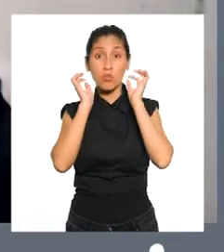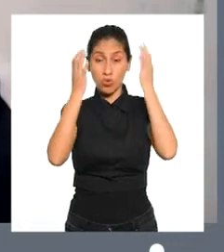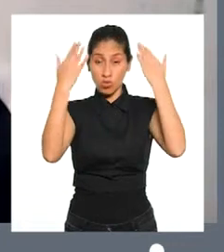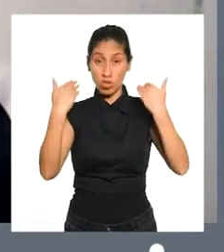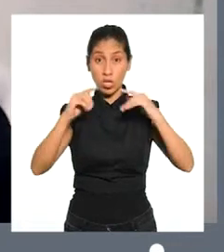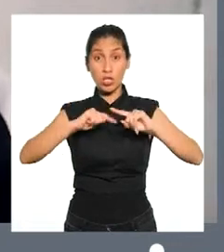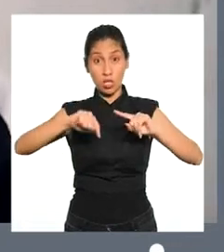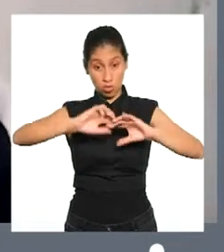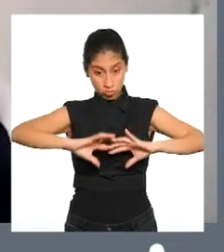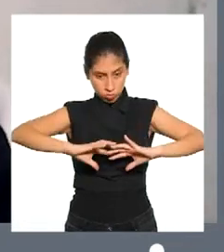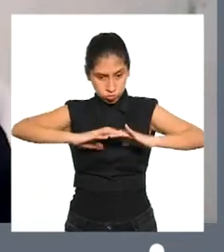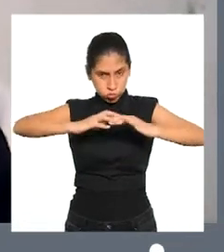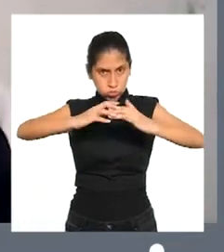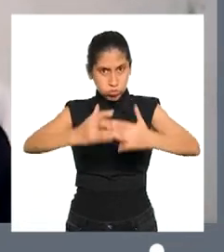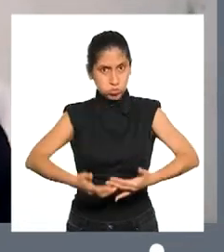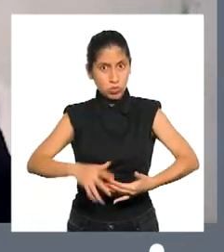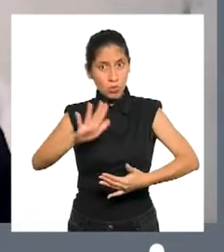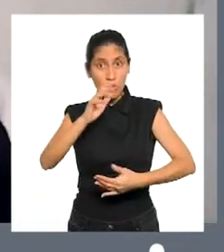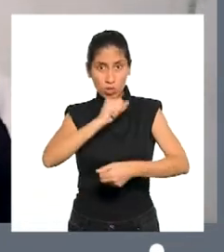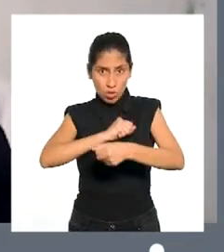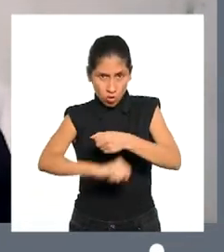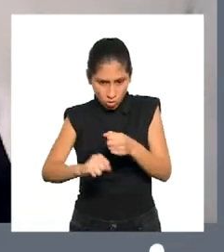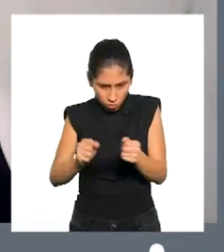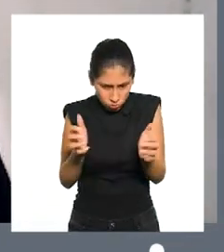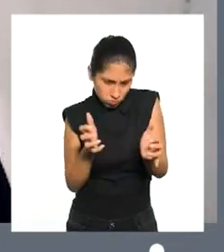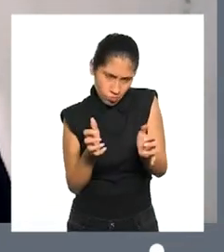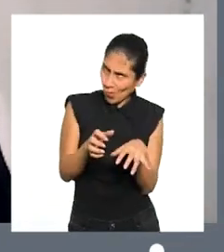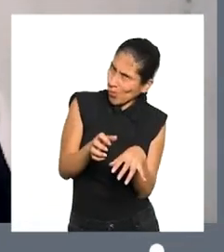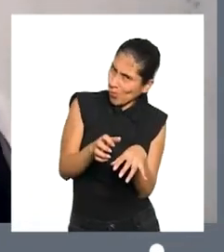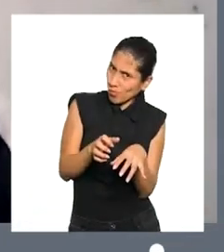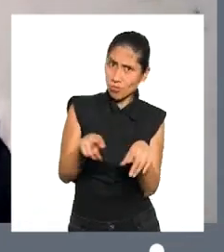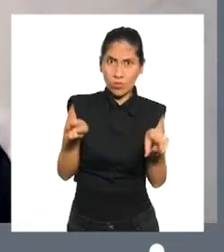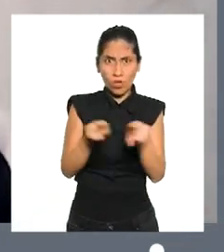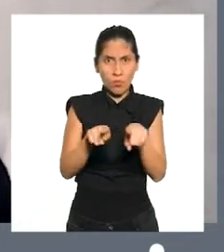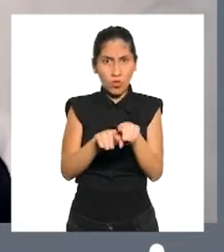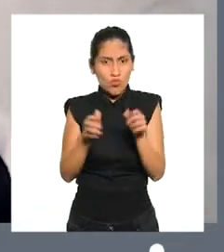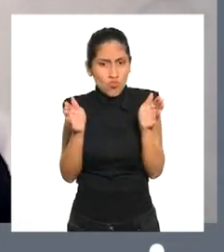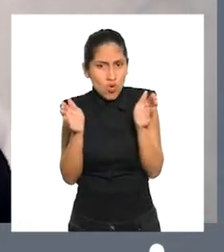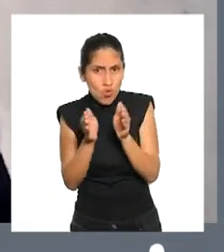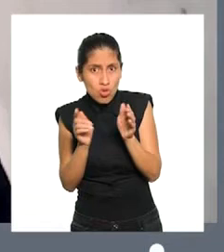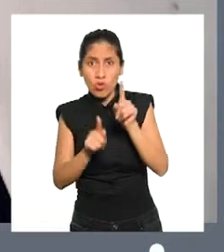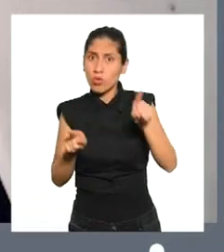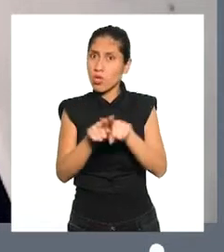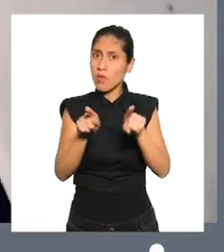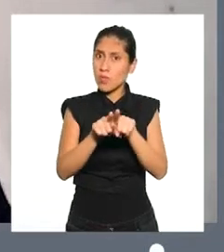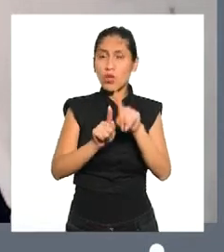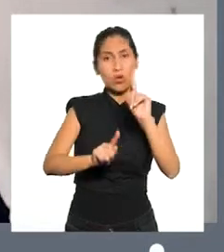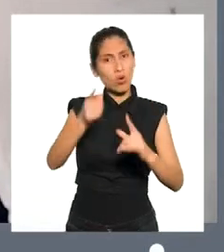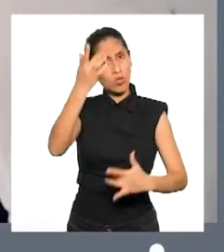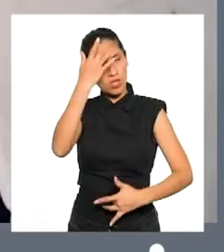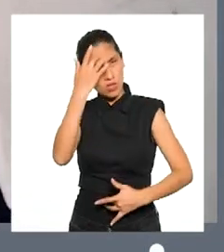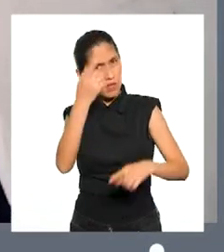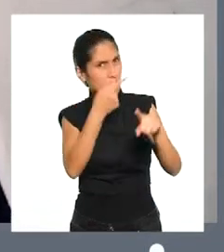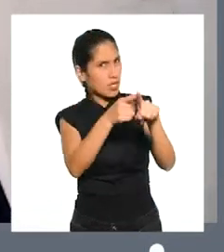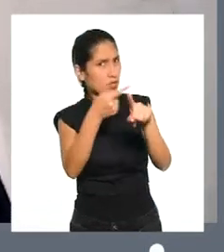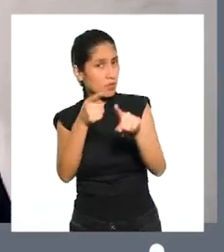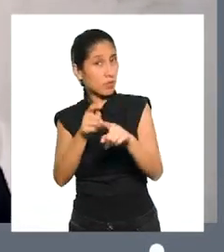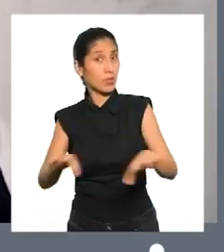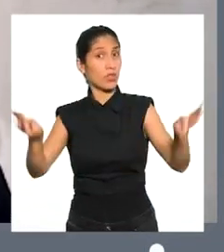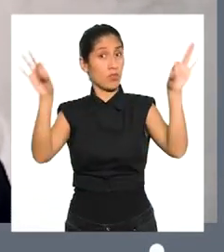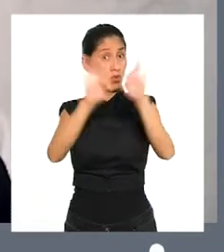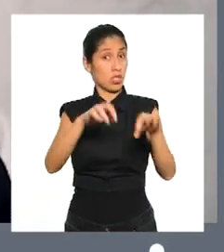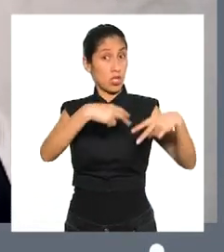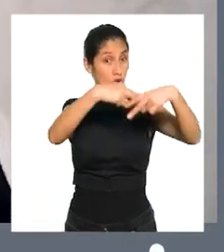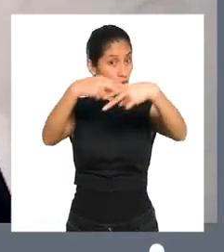alguna parte del cuerpo, con alguna enfermedad, con bajo peso. Por ello es muy importante que cada uno de nosotros nos